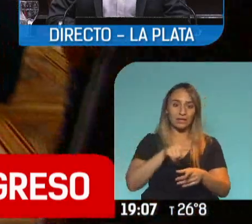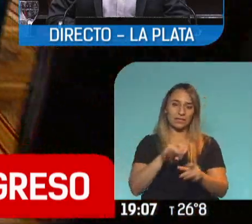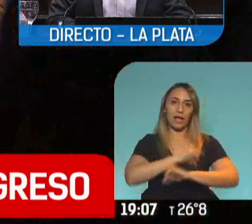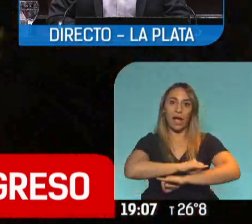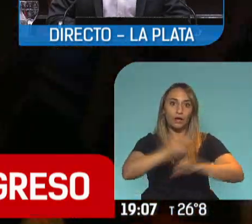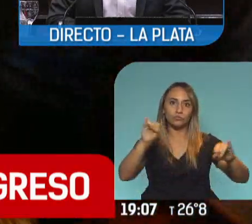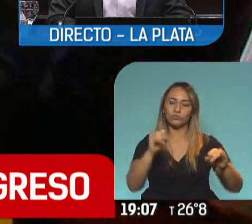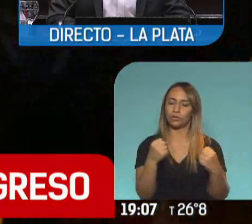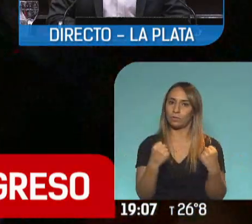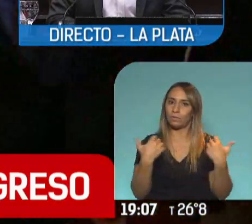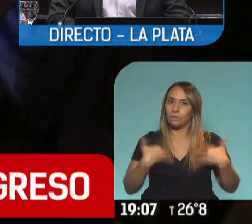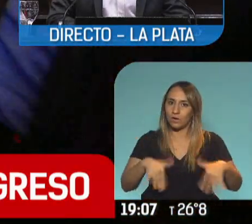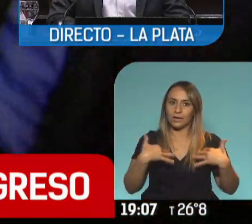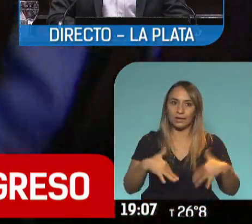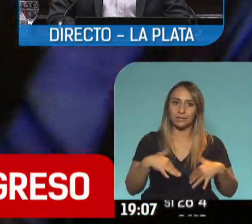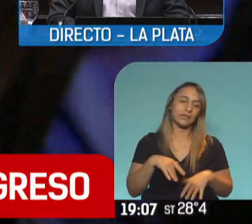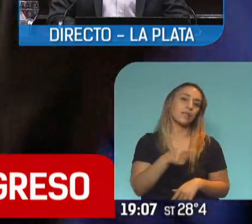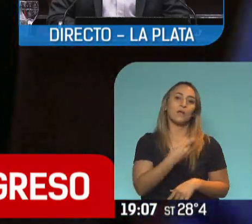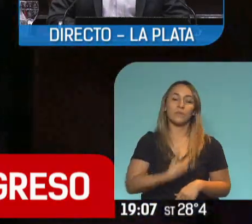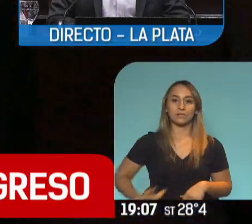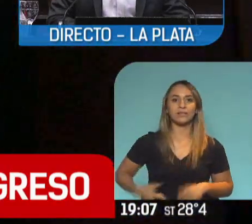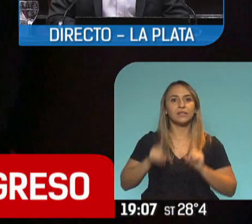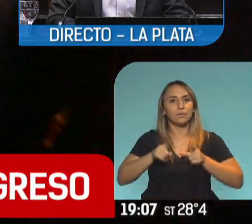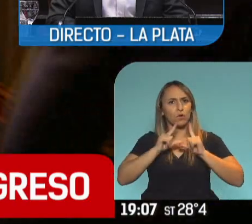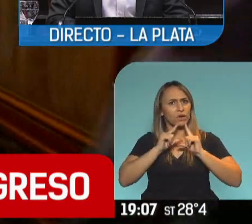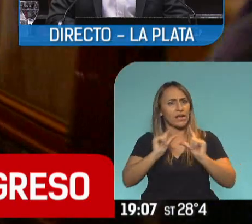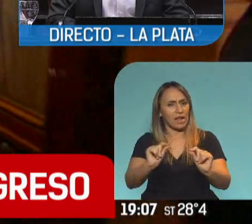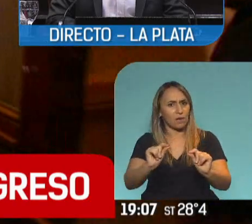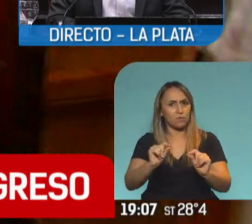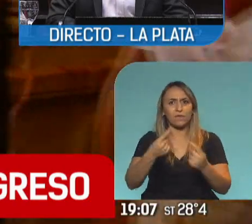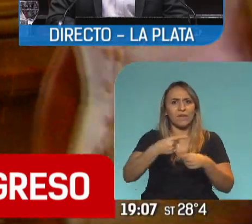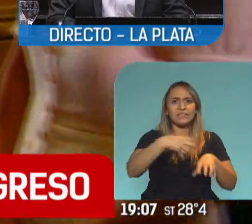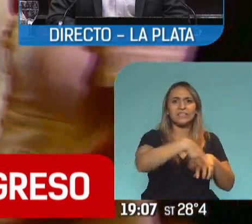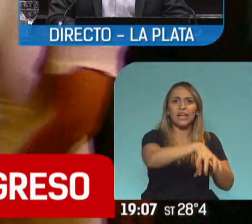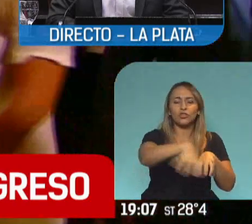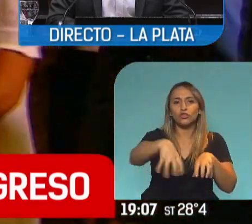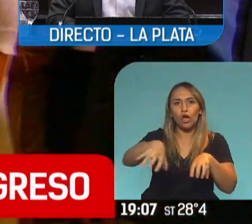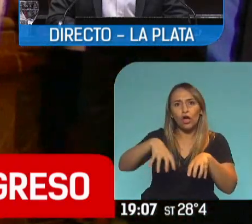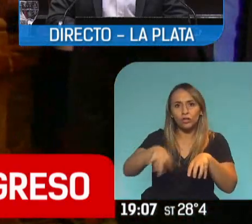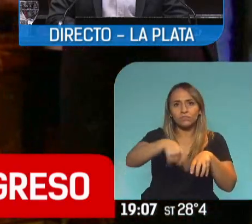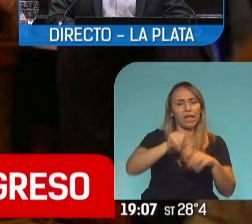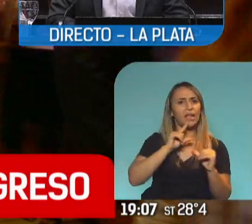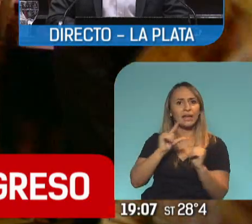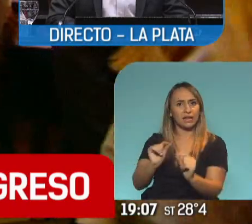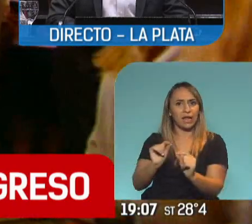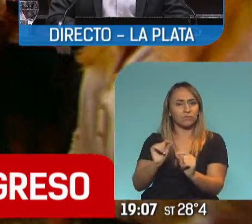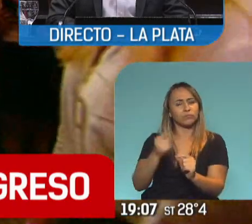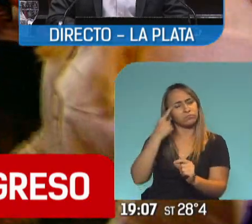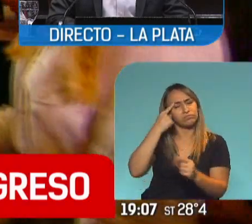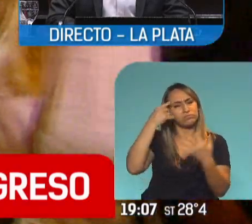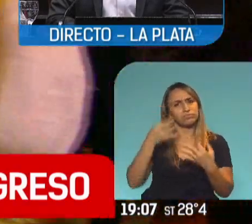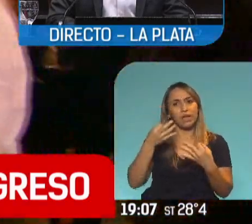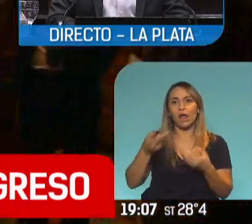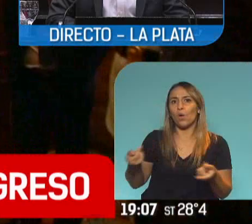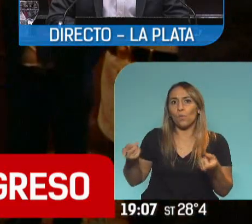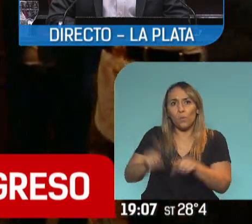del presidente Alberto Fernández, un reclamo además de diferentes sectores que consideran que para que no vuelvan a darse estos